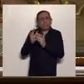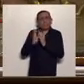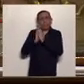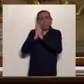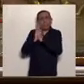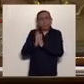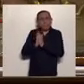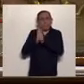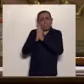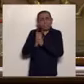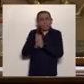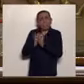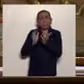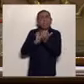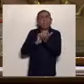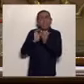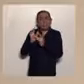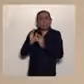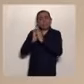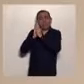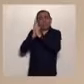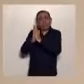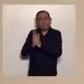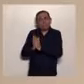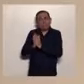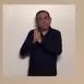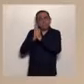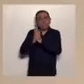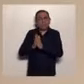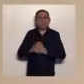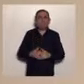ten piedad. Cristo, ten